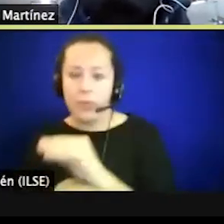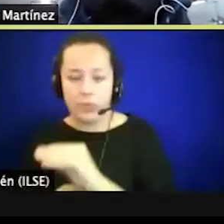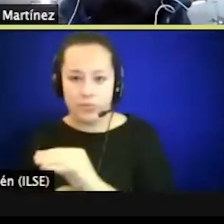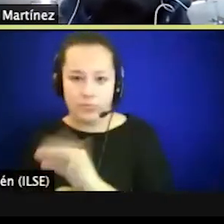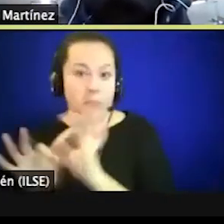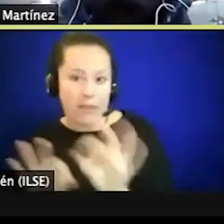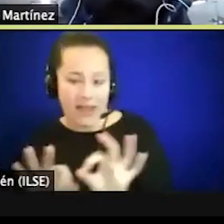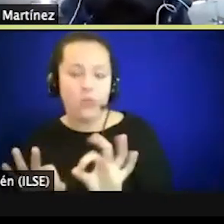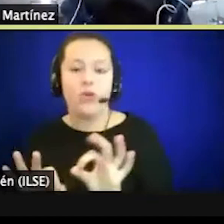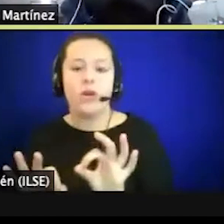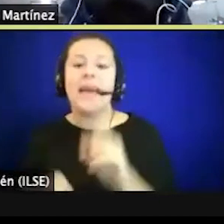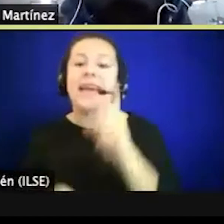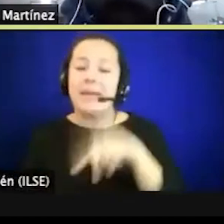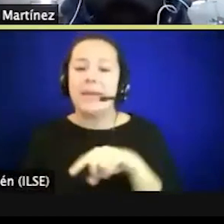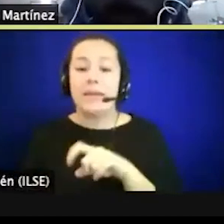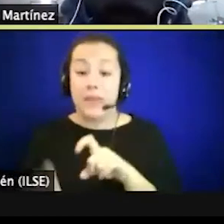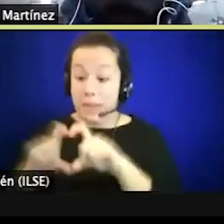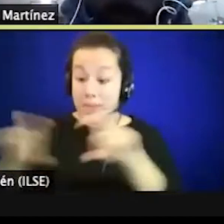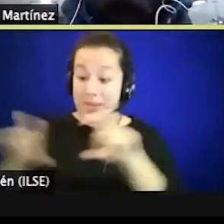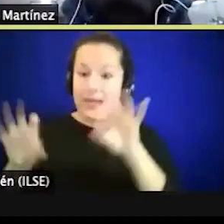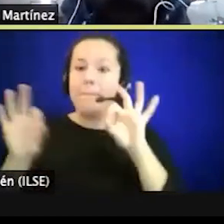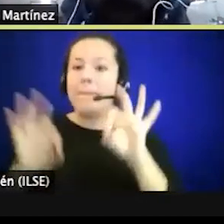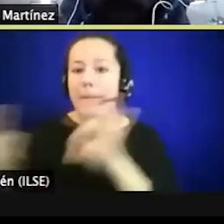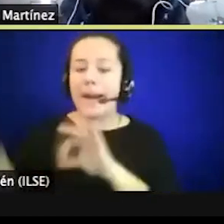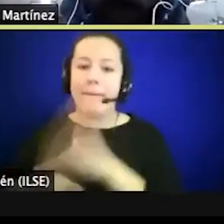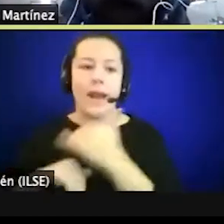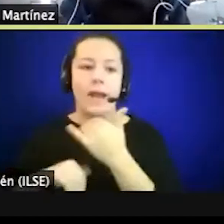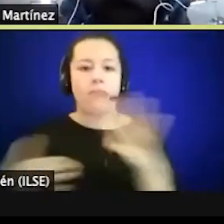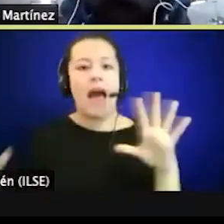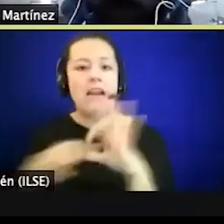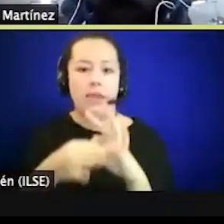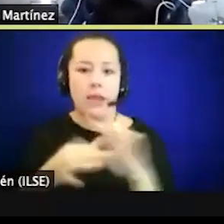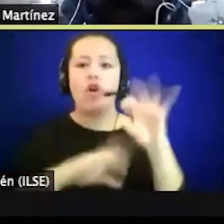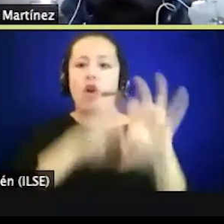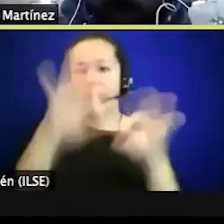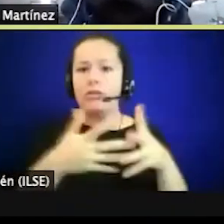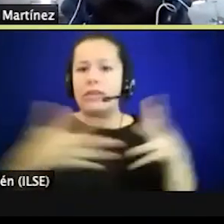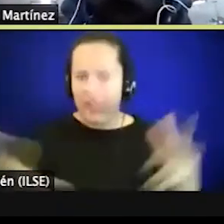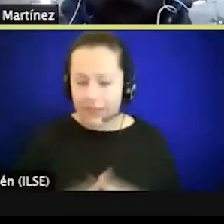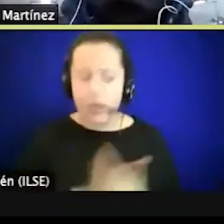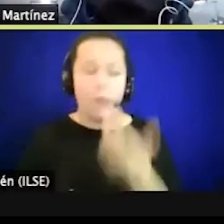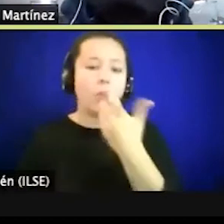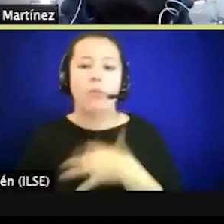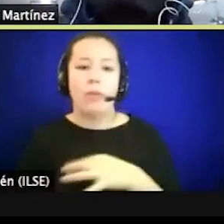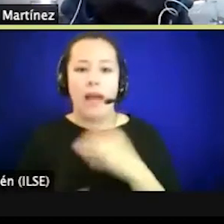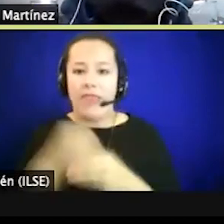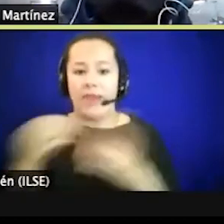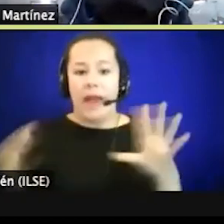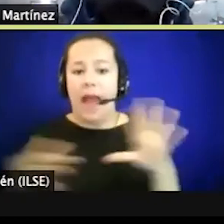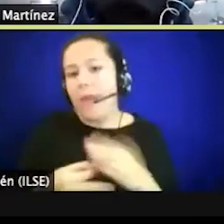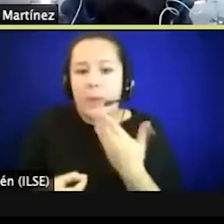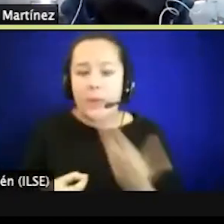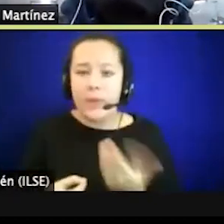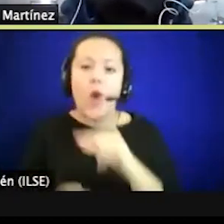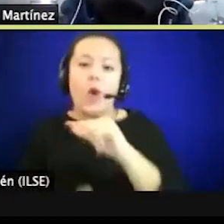alianzas con grandes corporaciones o con grandes organizaciones. Alianzas me refiero desde un contrato hasta un piloto, hasta un